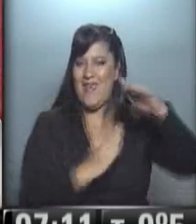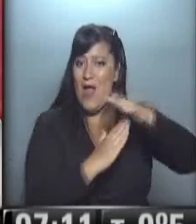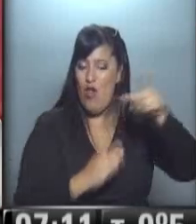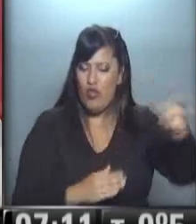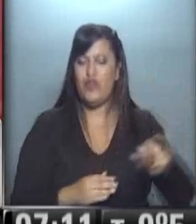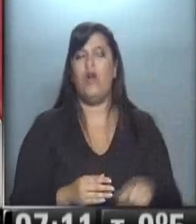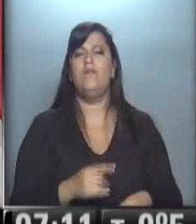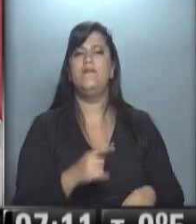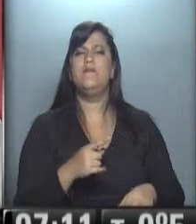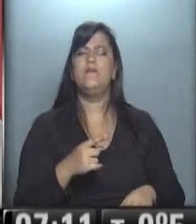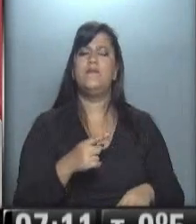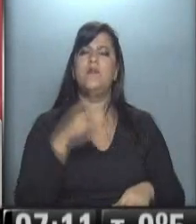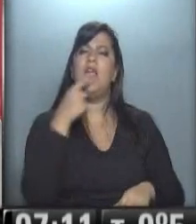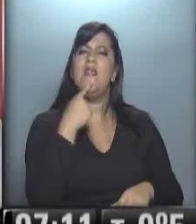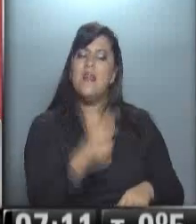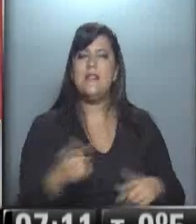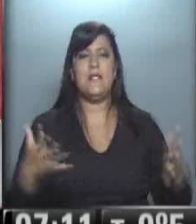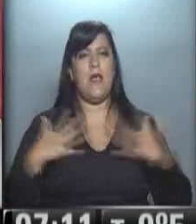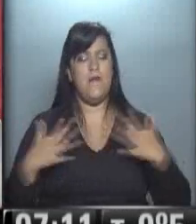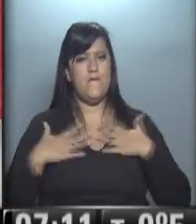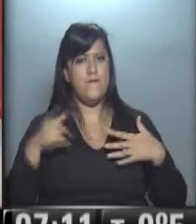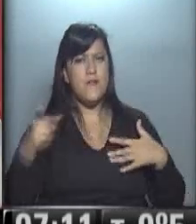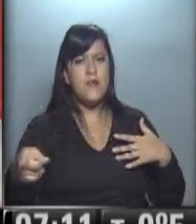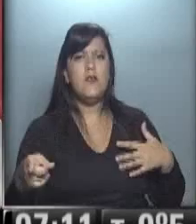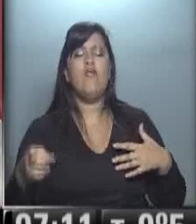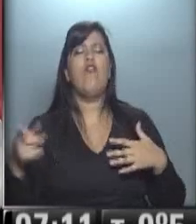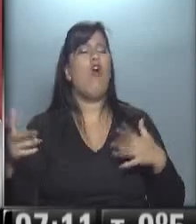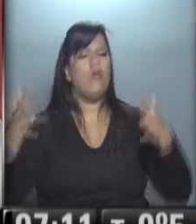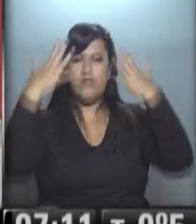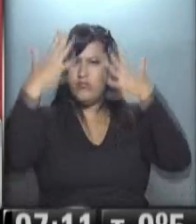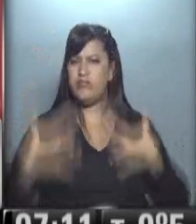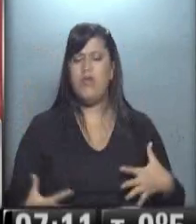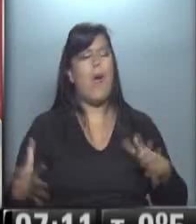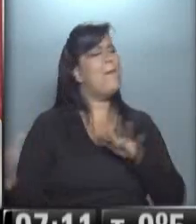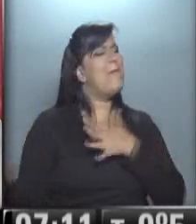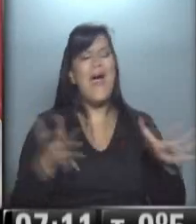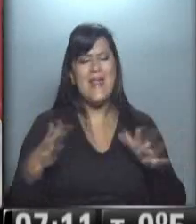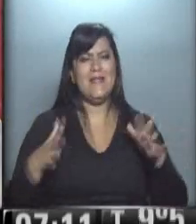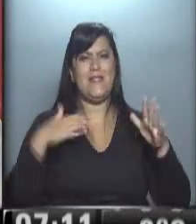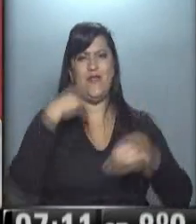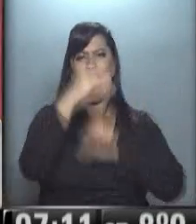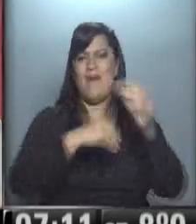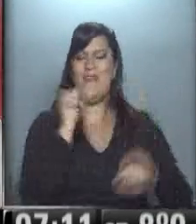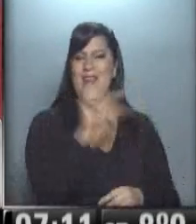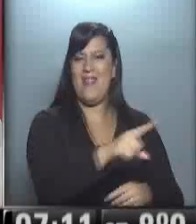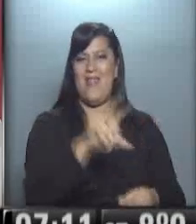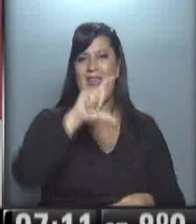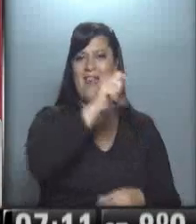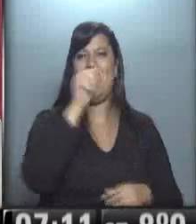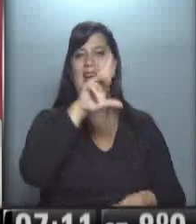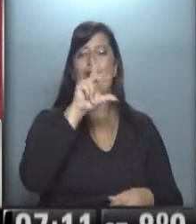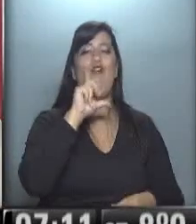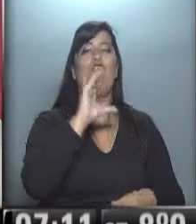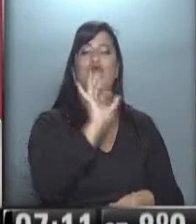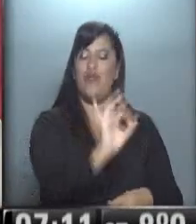el marco de lo que implica lo físico, es absolutamente parecido a la familia Carlotto. Llegó el día, Estela se reunió con su nieto